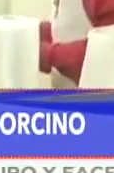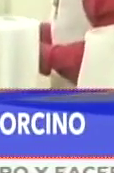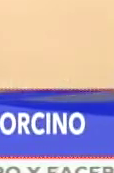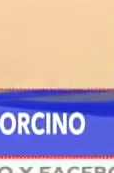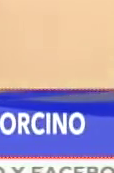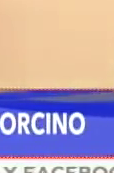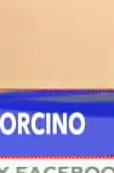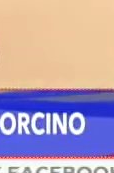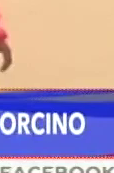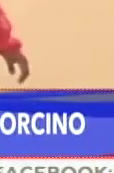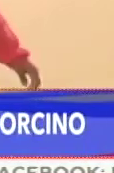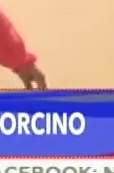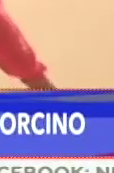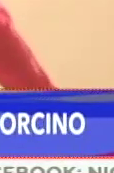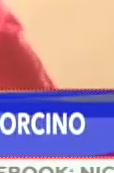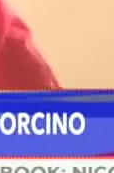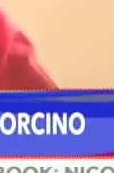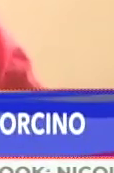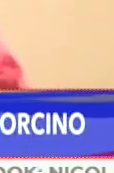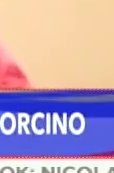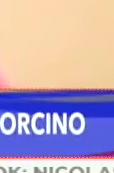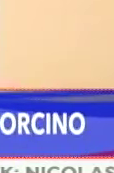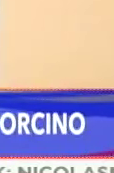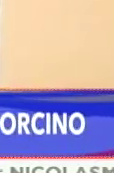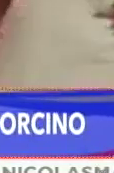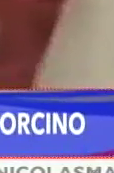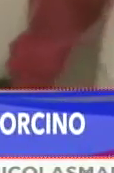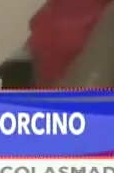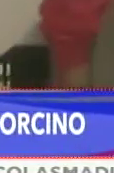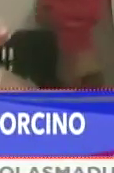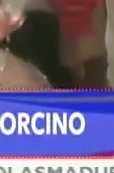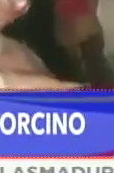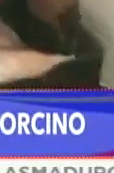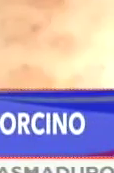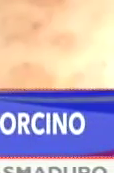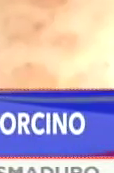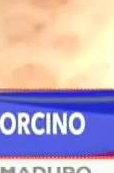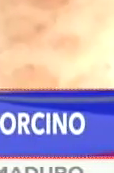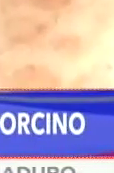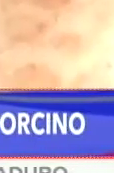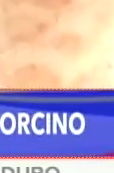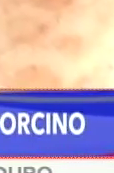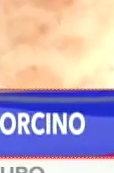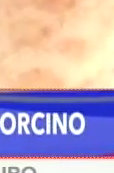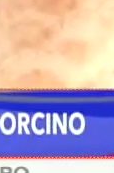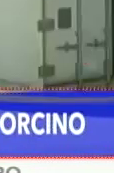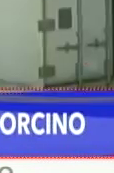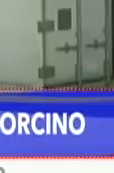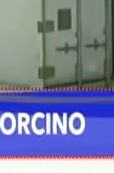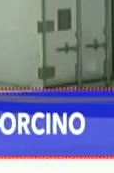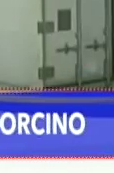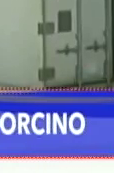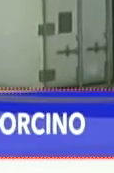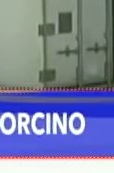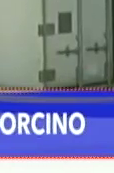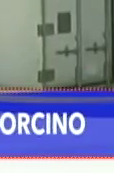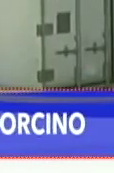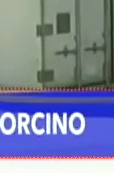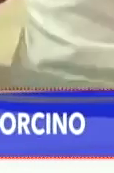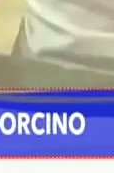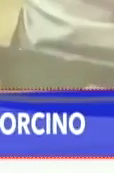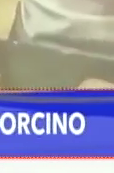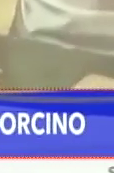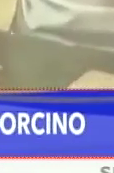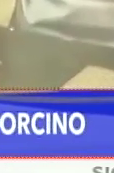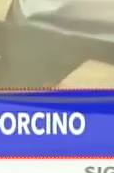de almacenamiento de perniles, almacenamiento de paletas, almacenamiento de